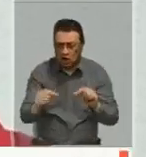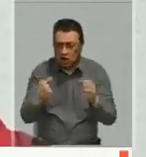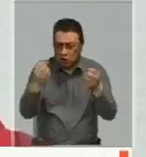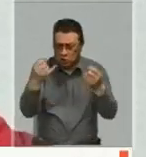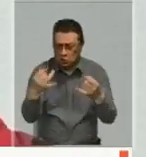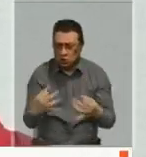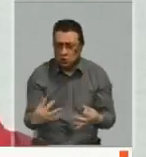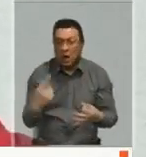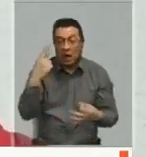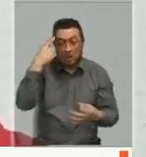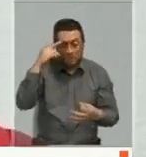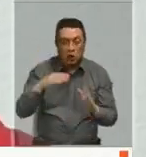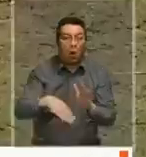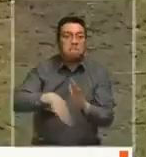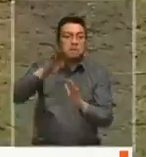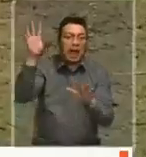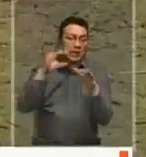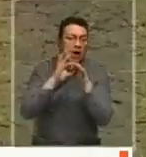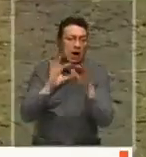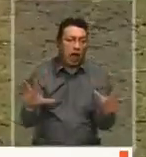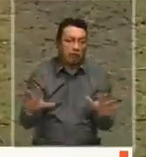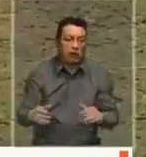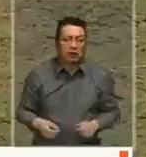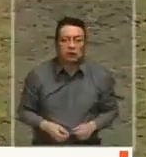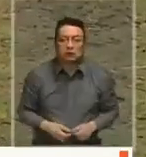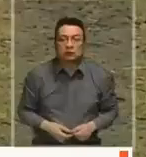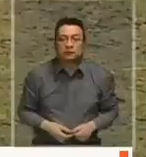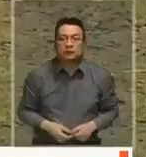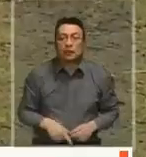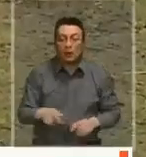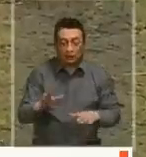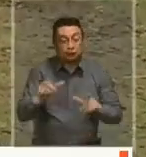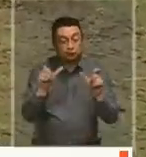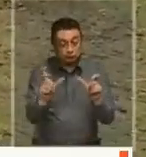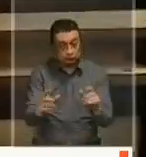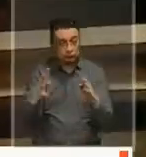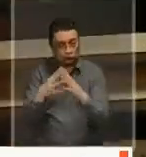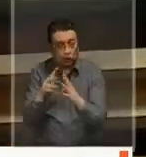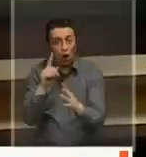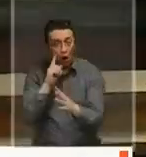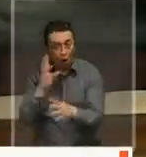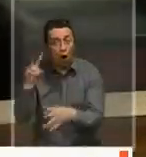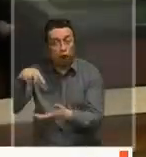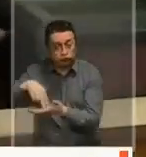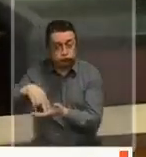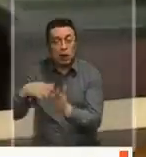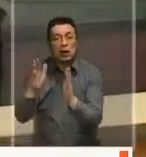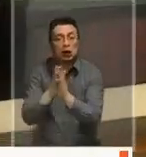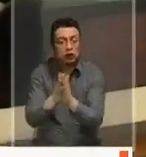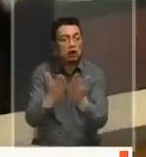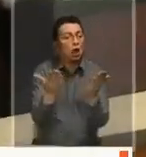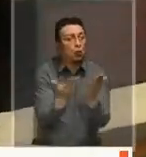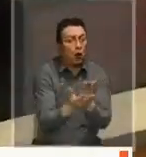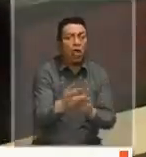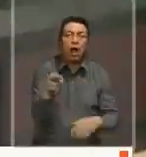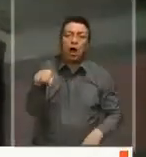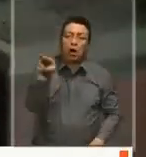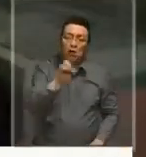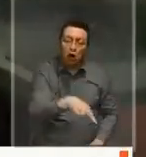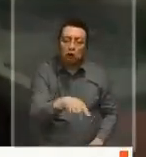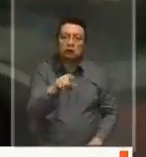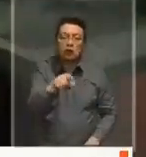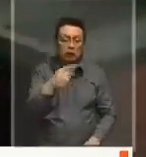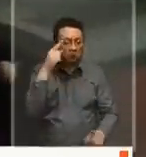pero ha aumentado la gravedad. Pese al resguardo militar en la macro zona sur, iglesias y colegios nuevamente se convierten